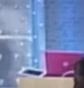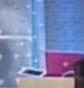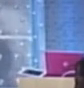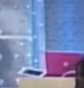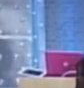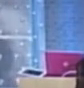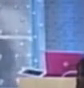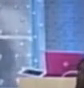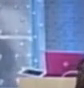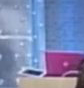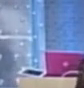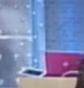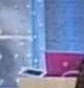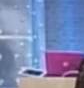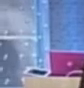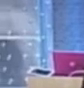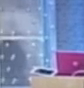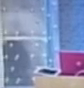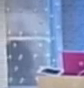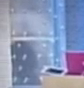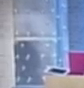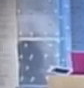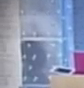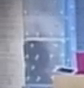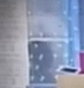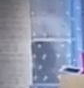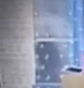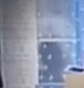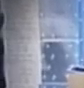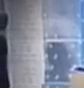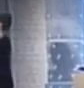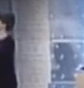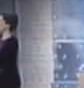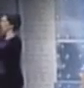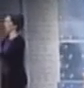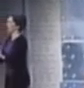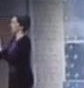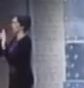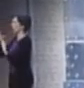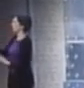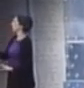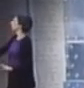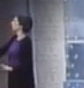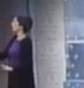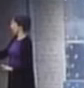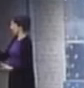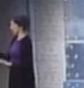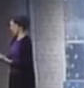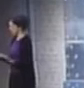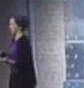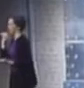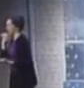lenguaje escrito. Entonces, cuando a nivel primaria, por ejemplo, ¿cómo te enseñaron o